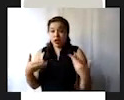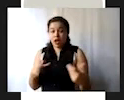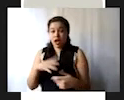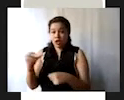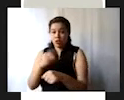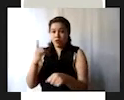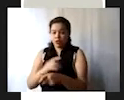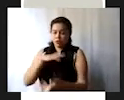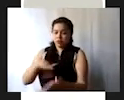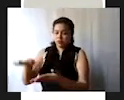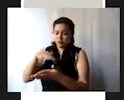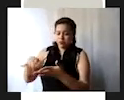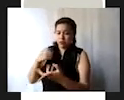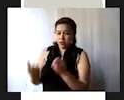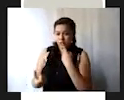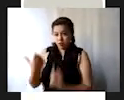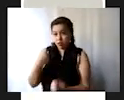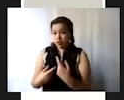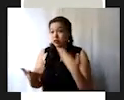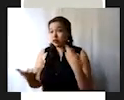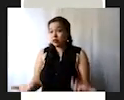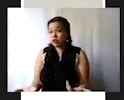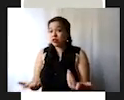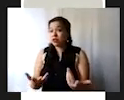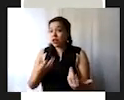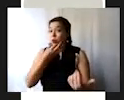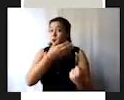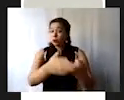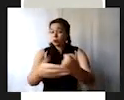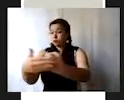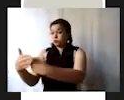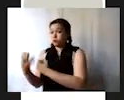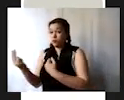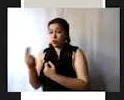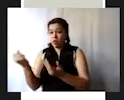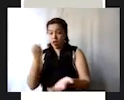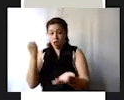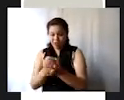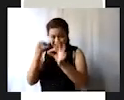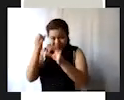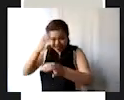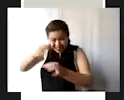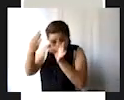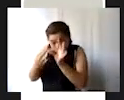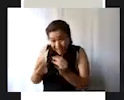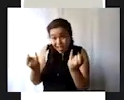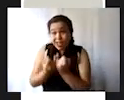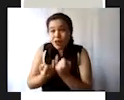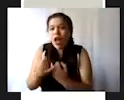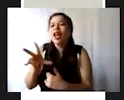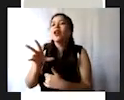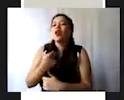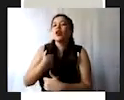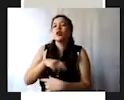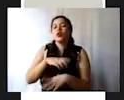leer algunas, nos invitan a que no necesariamente las sigamos al pie de la letra, sino que interpretemos,